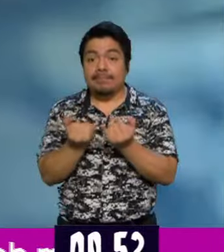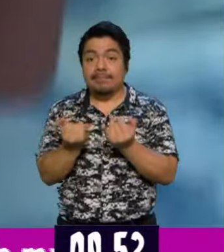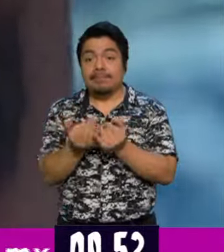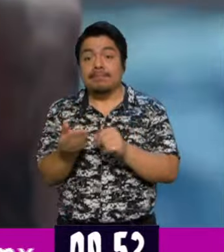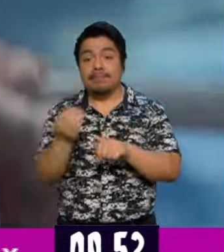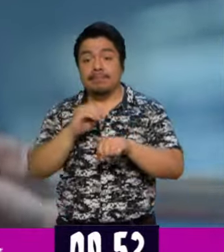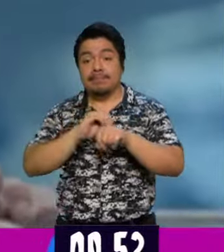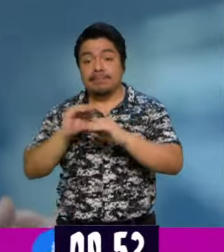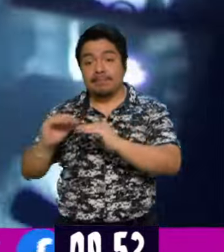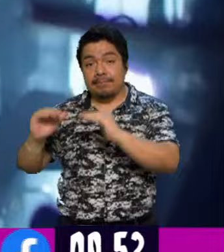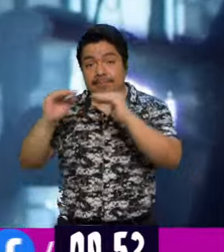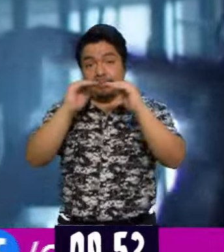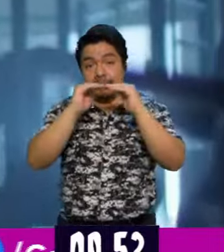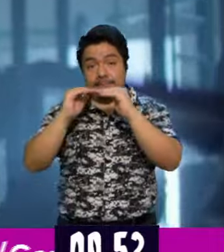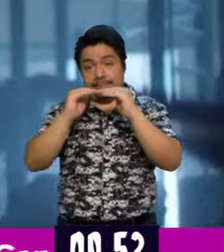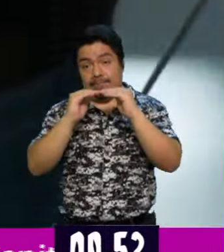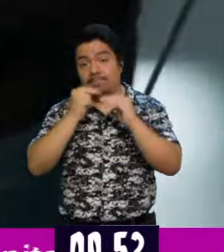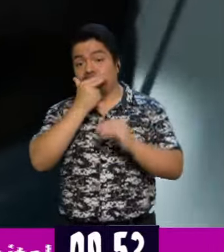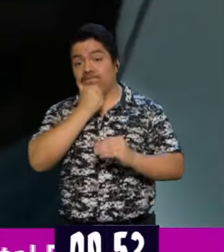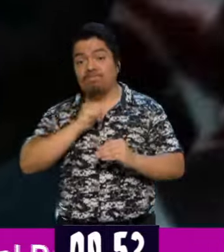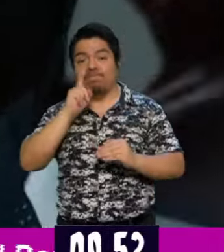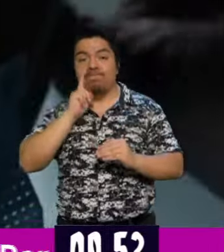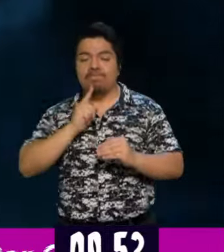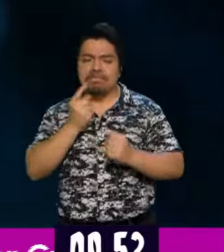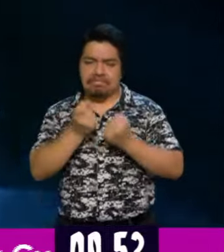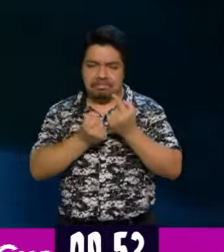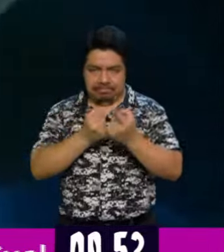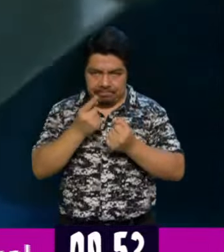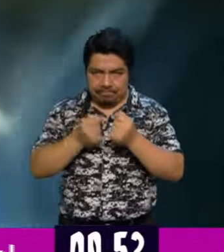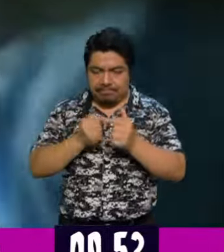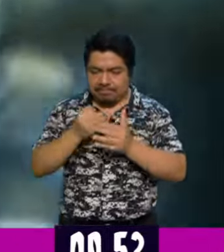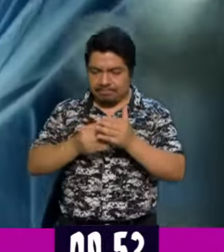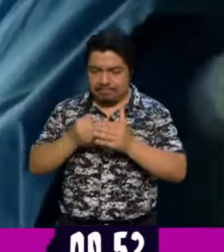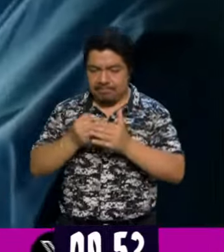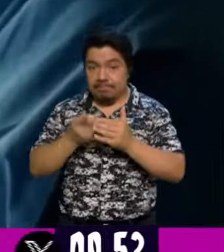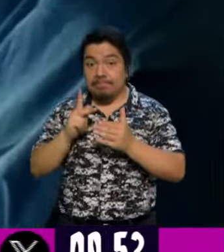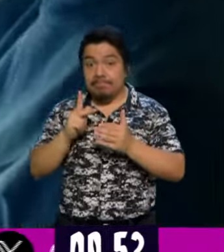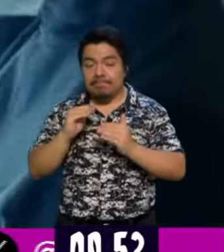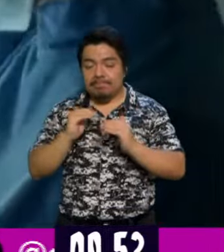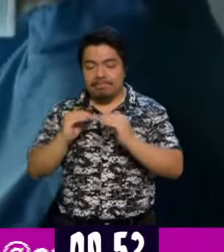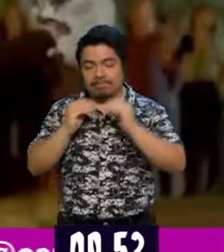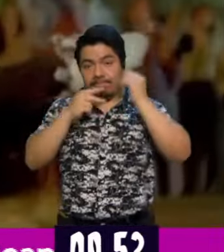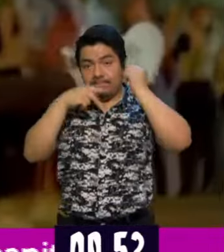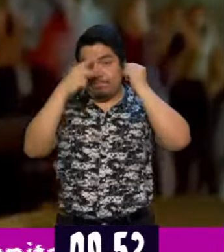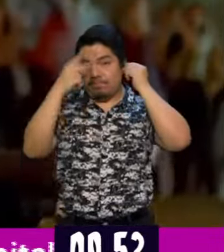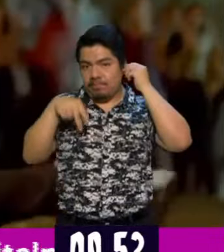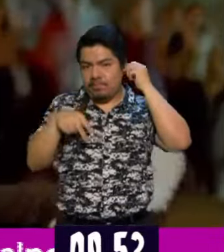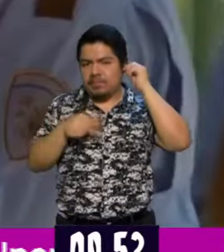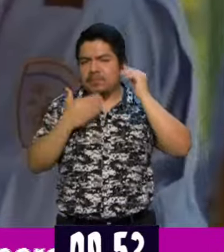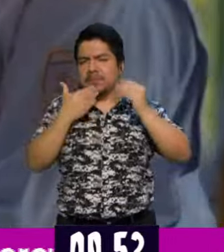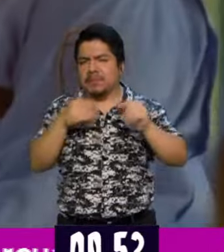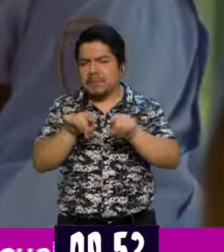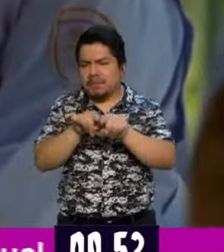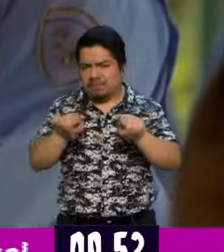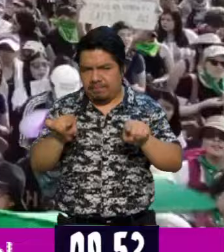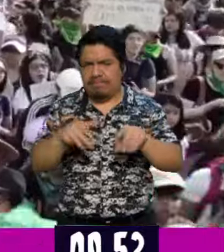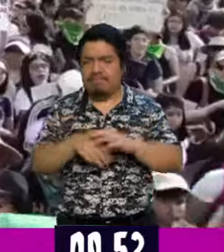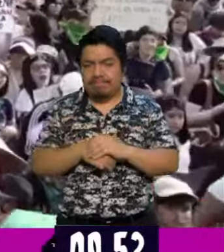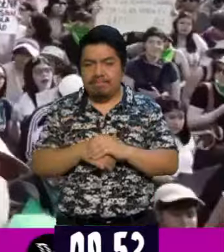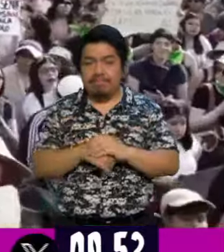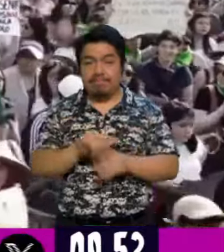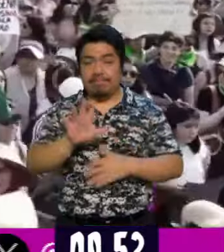de igualdad de género que, si bien no son suficientes, sí construyen un país más equitativo.